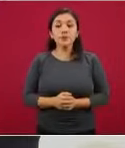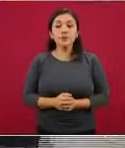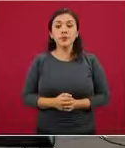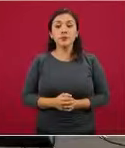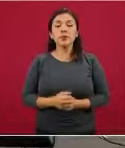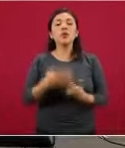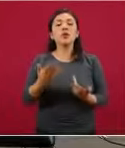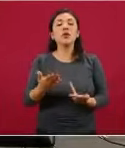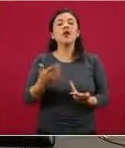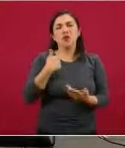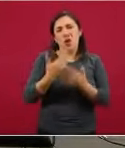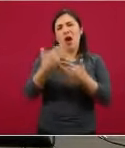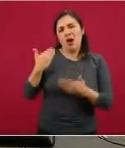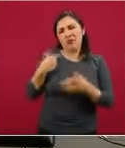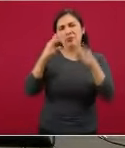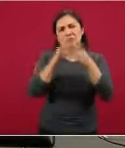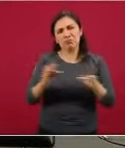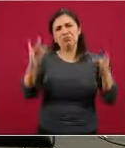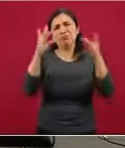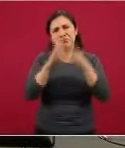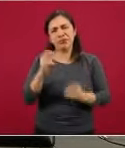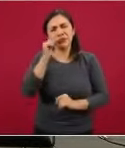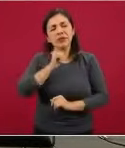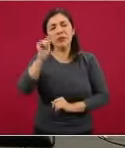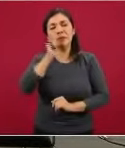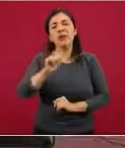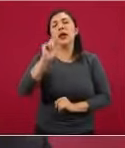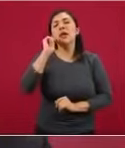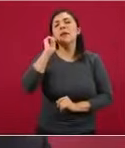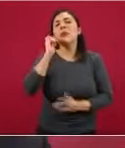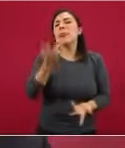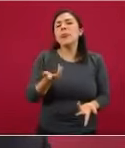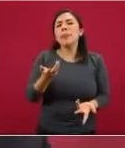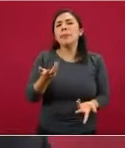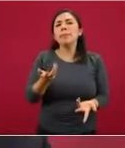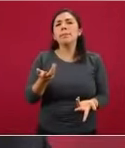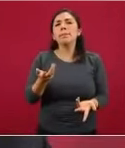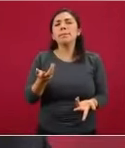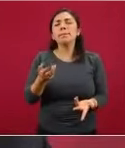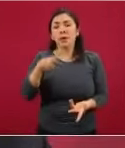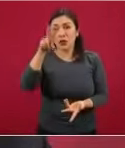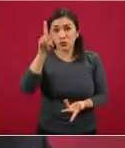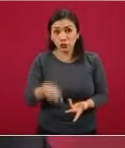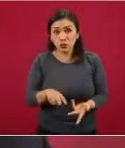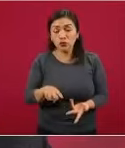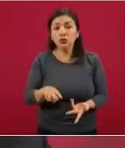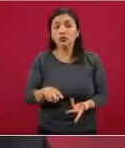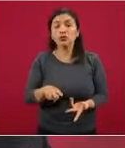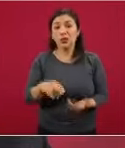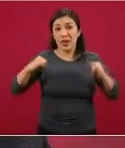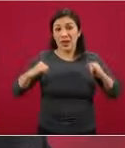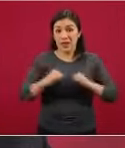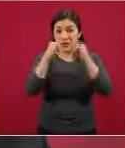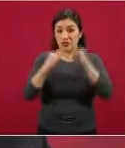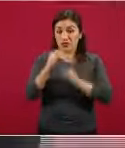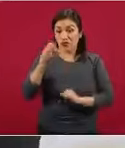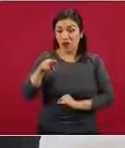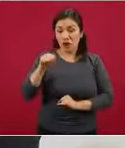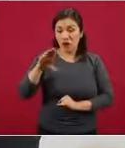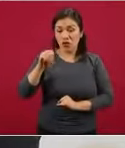Como les he venido platicando en otras semanas, En realidad, el Instituto